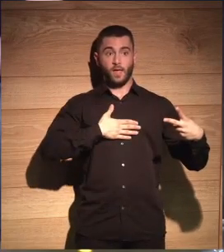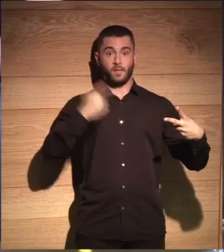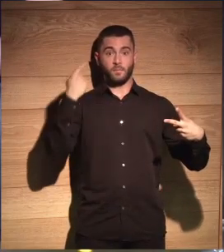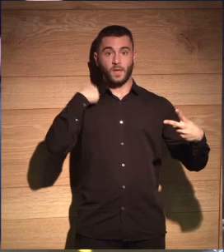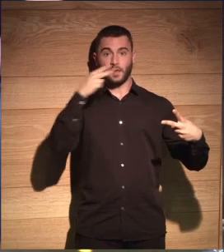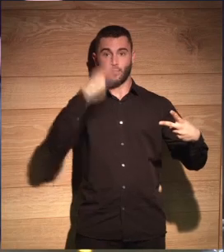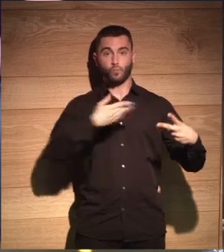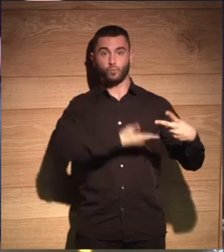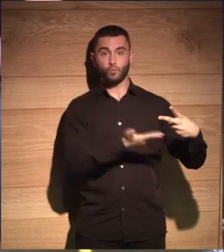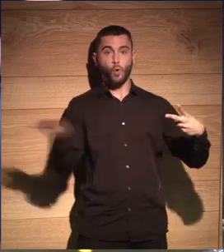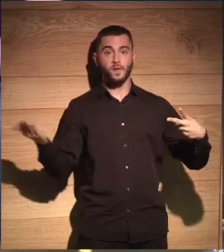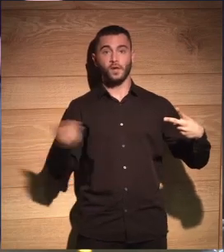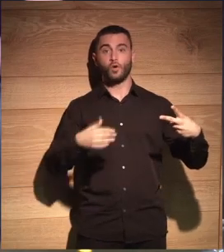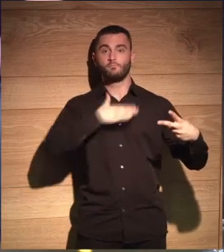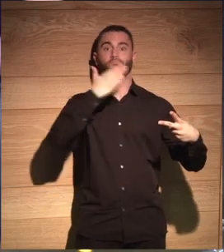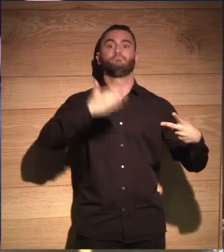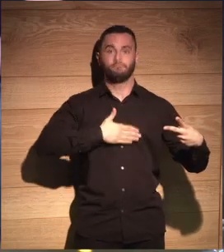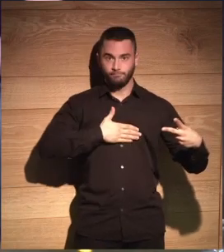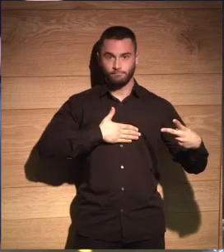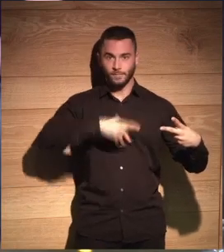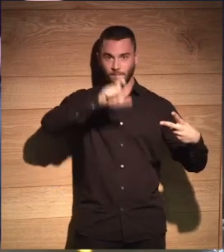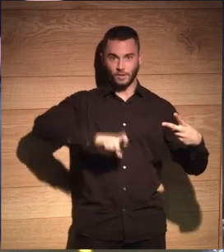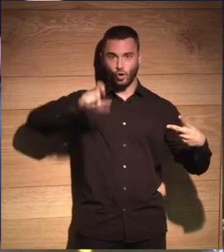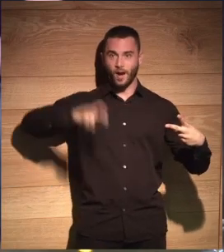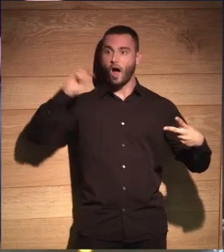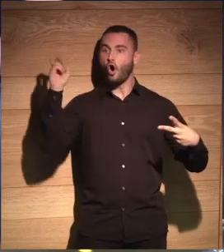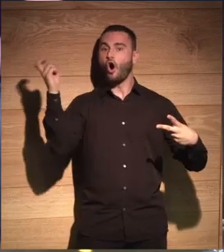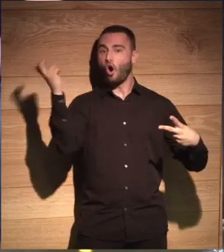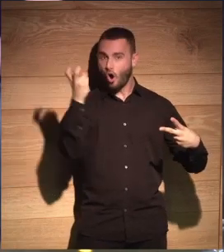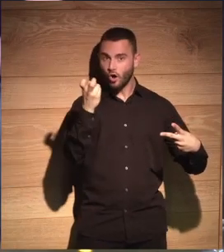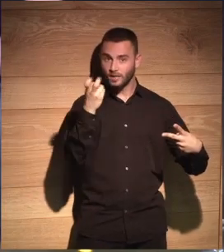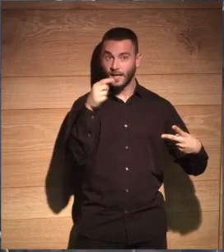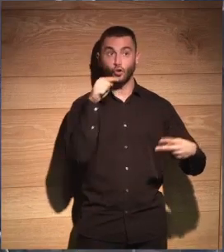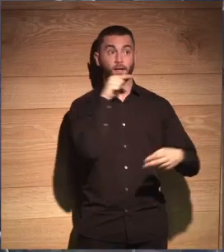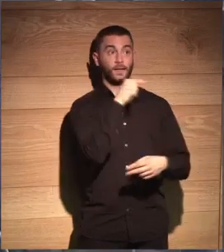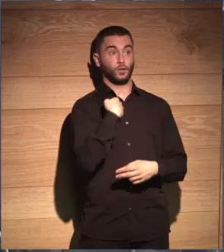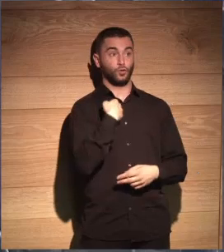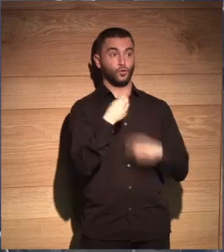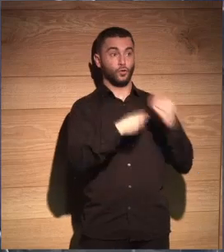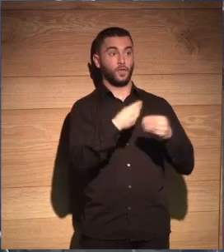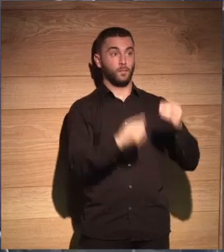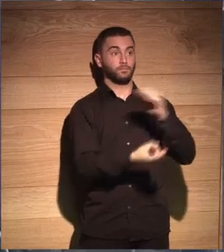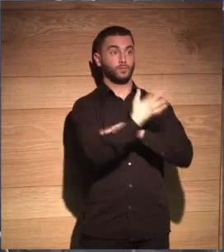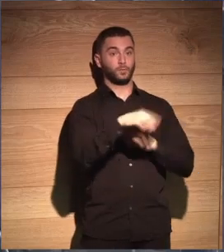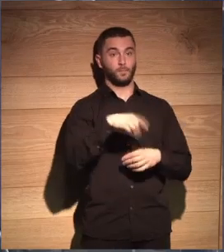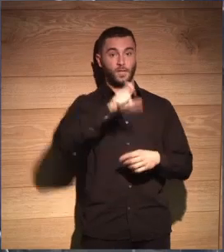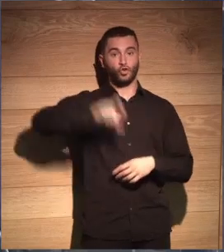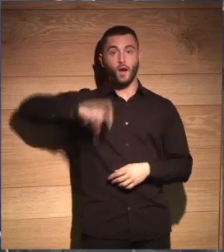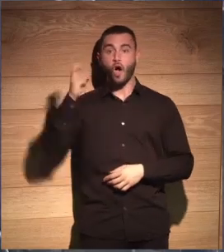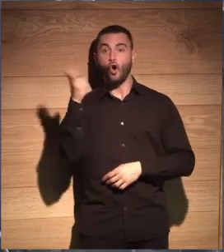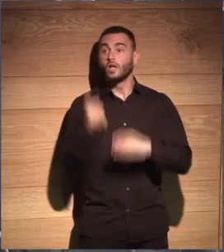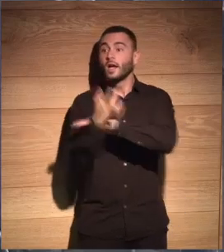montón de gente y ahora a otras personas que están creando a partir de lo que tú hiciste. Pero